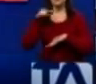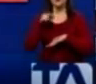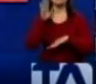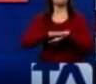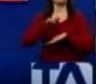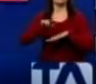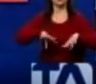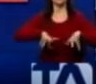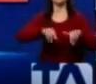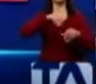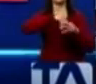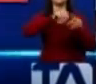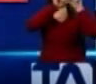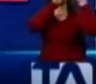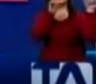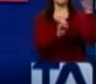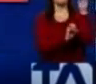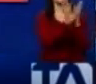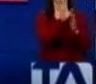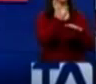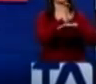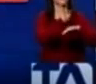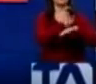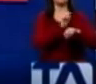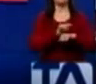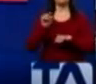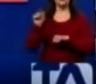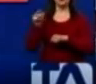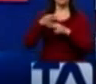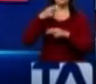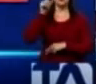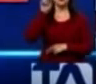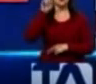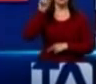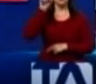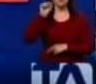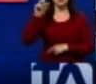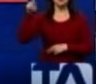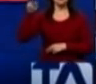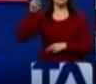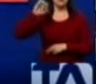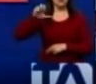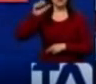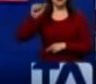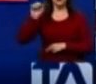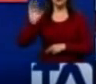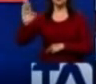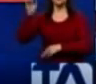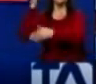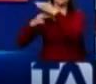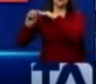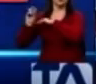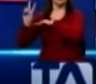de un juzgado penal permanente donde la autoridad considerará la legislación y los tratados. La captura de Capaco se produjo luego de un